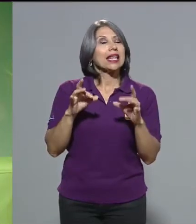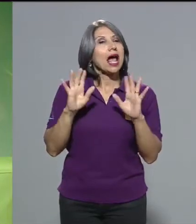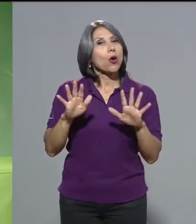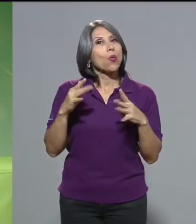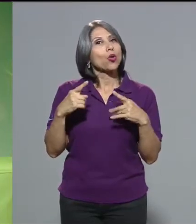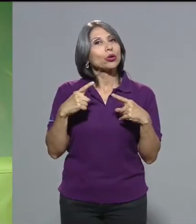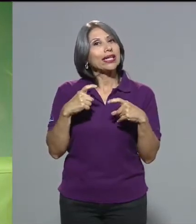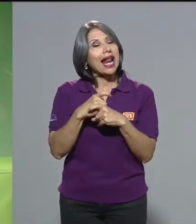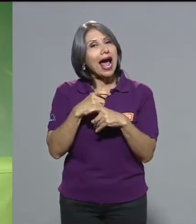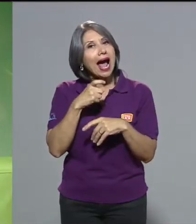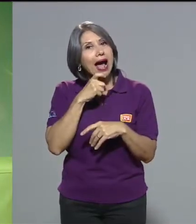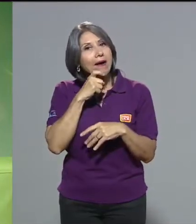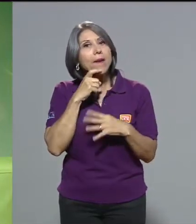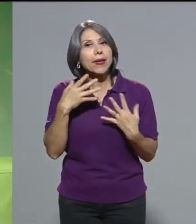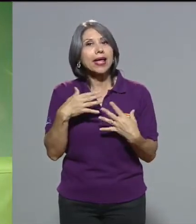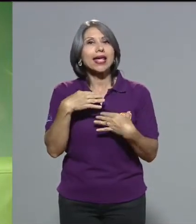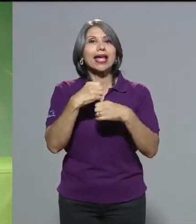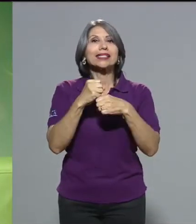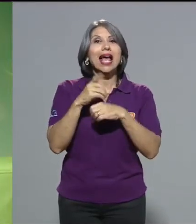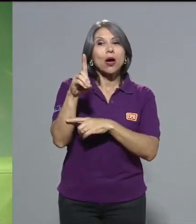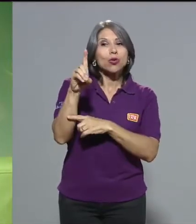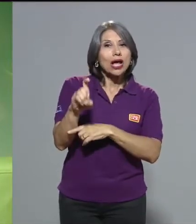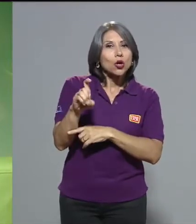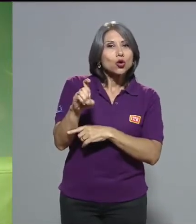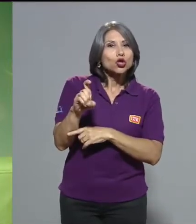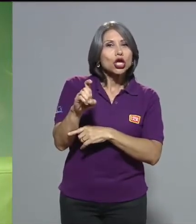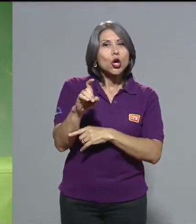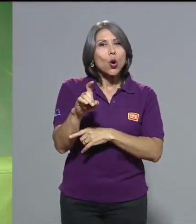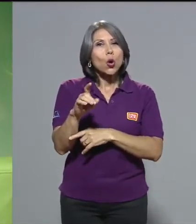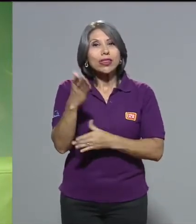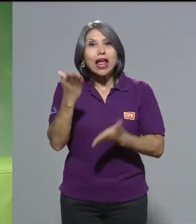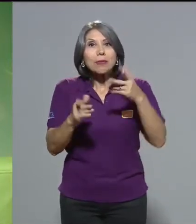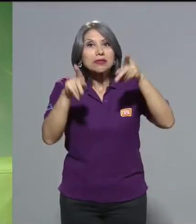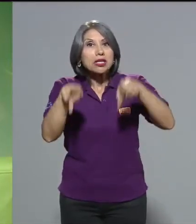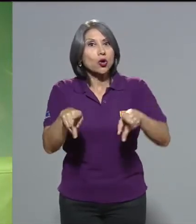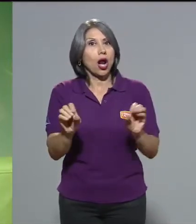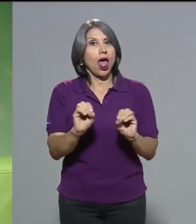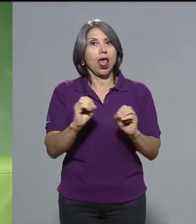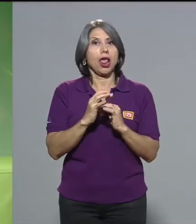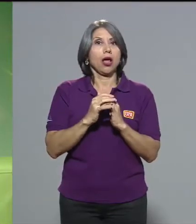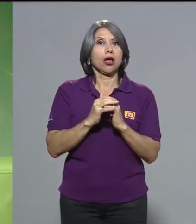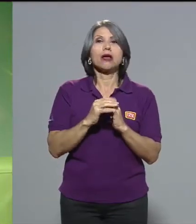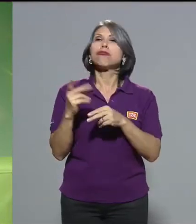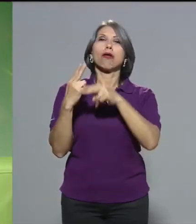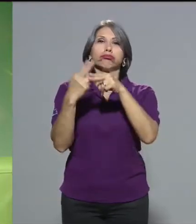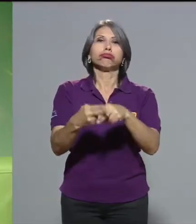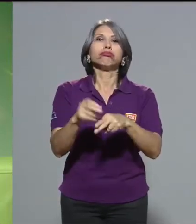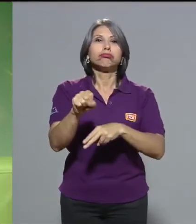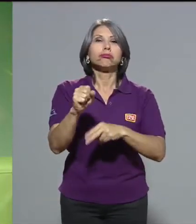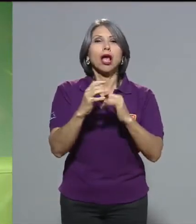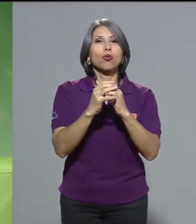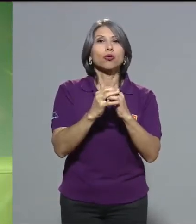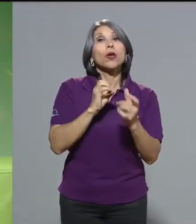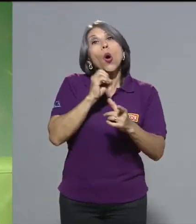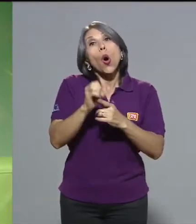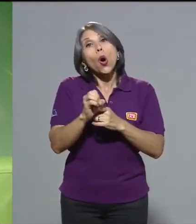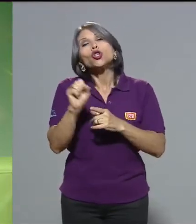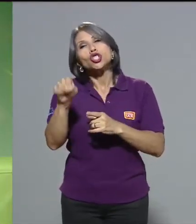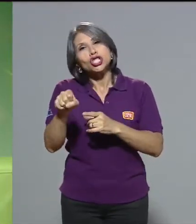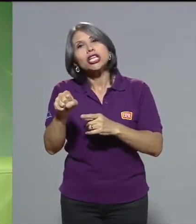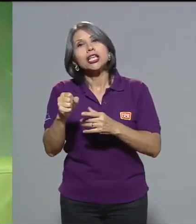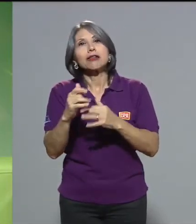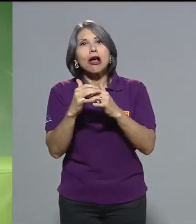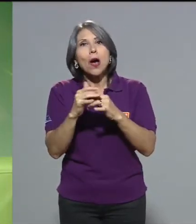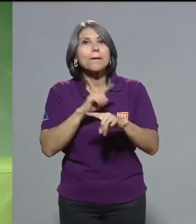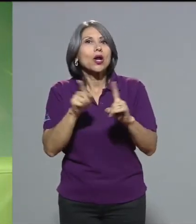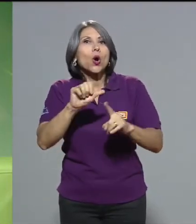autismo o que el nivel de autismo sea el erróneo, ¿verdad? Y la intervención que se les va a dar pues no le va a funcionar. Vamos a